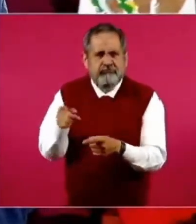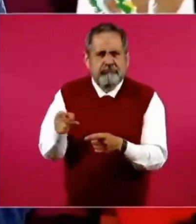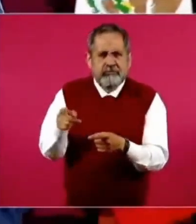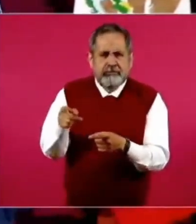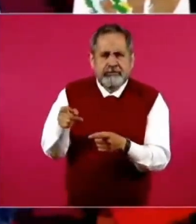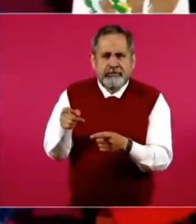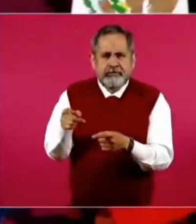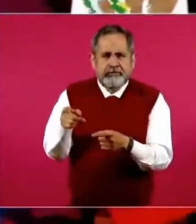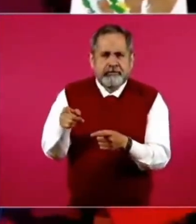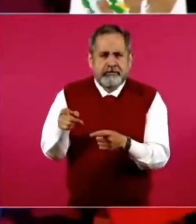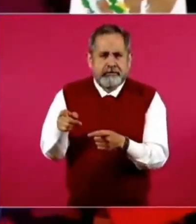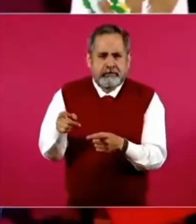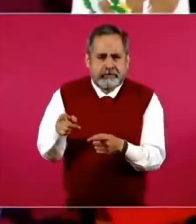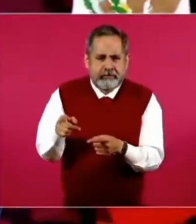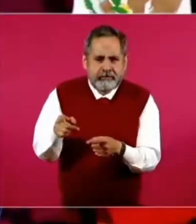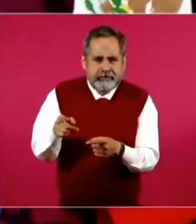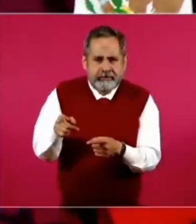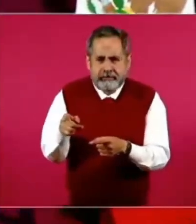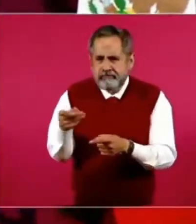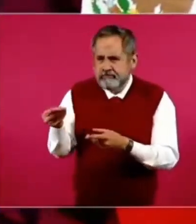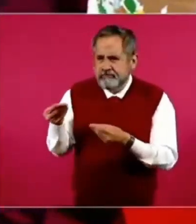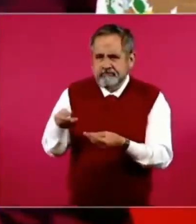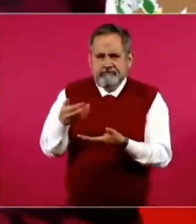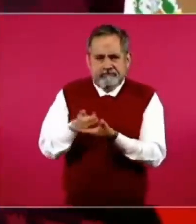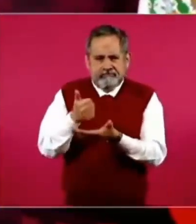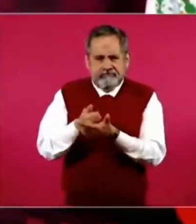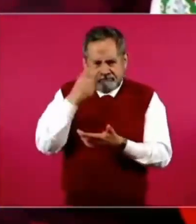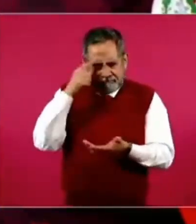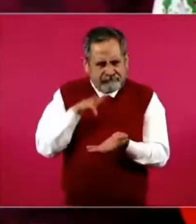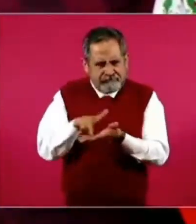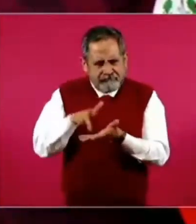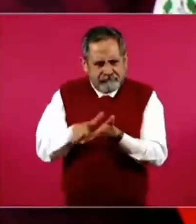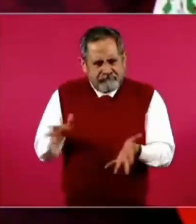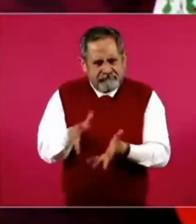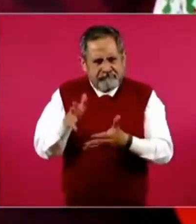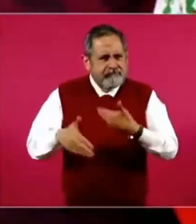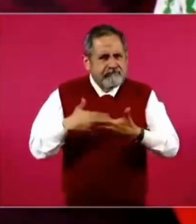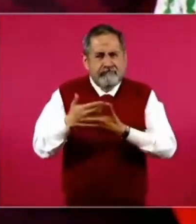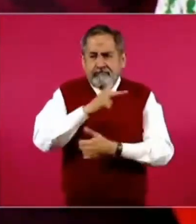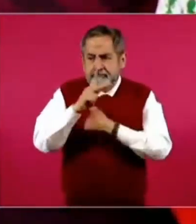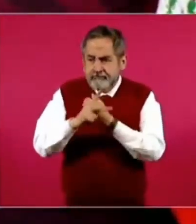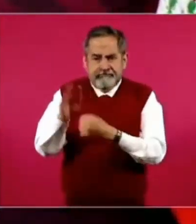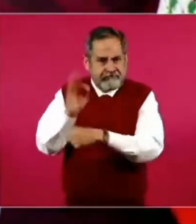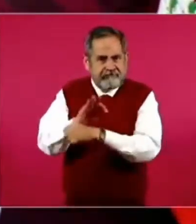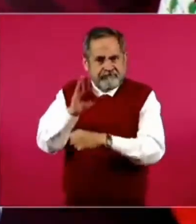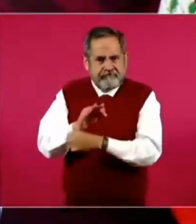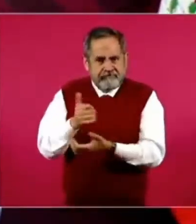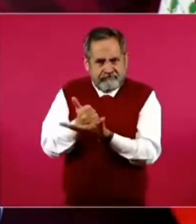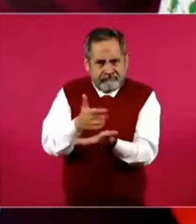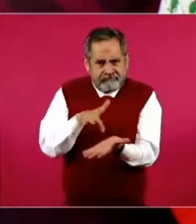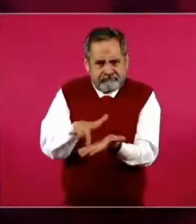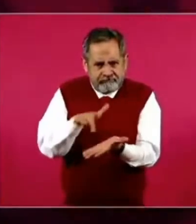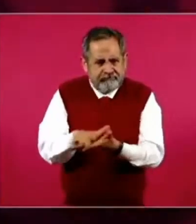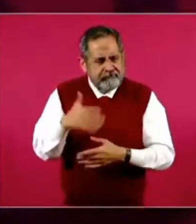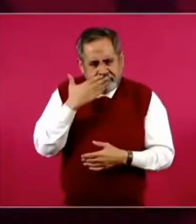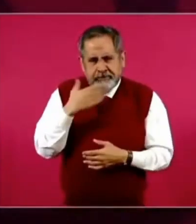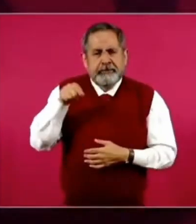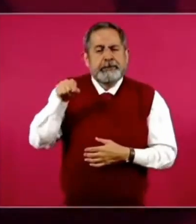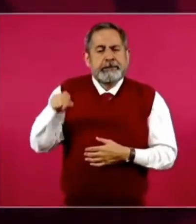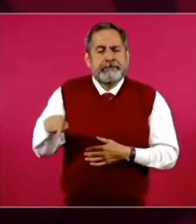aportó bastante al desarrollo de nuestro país y